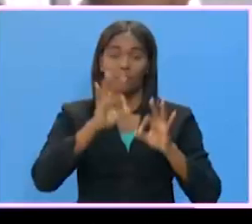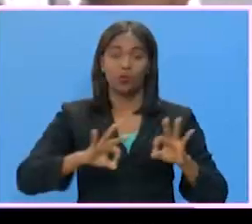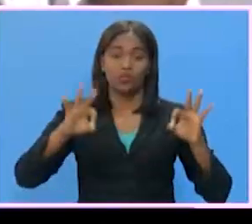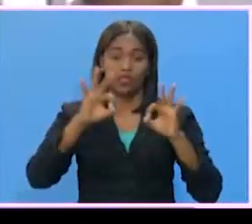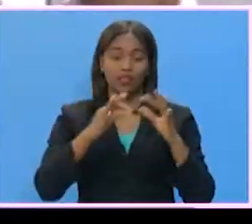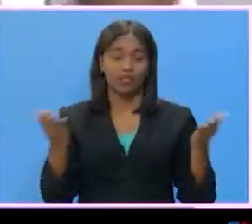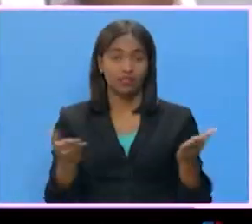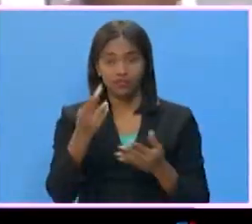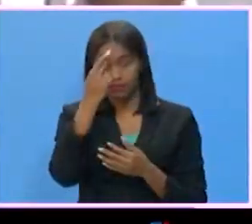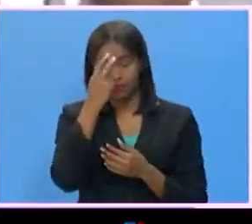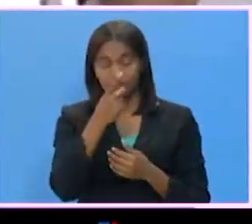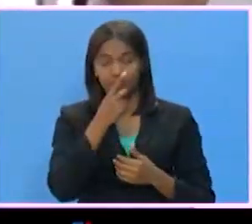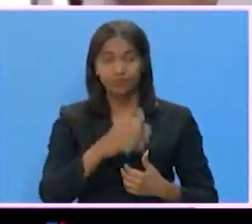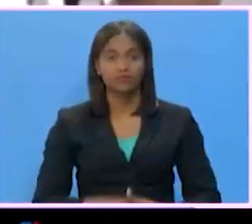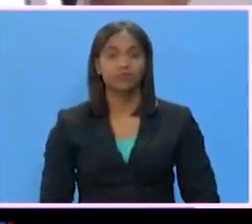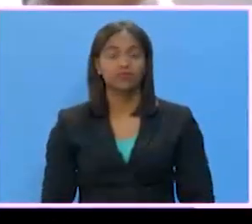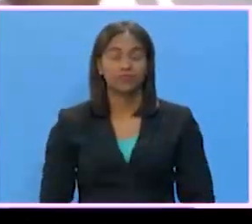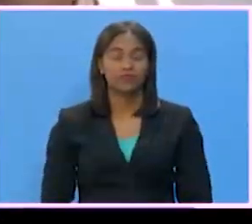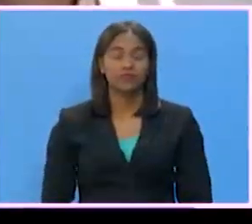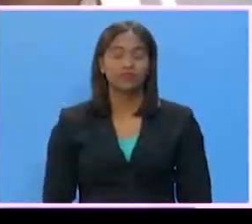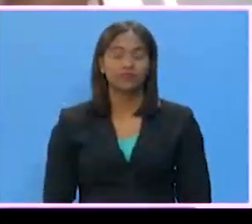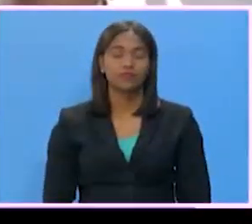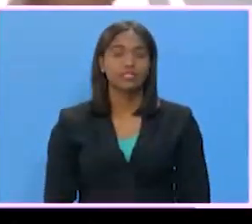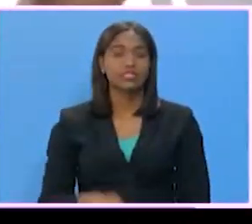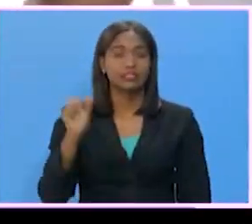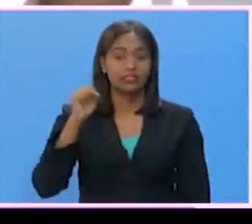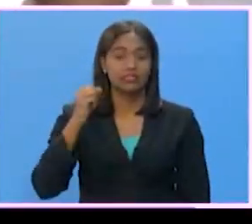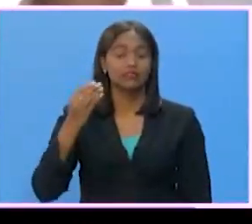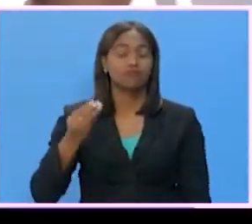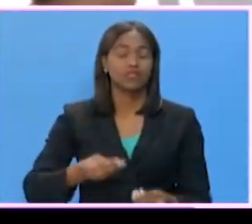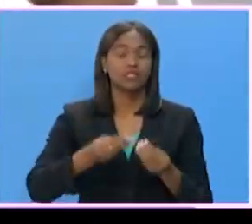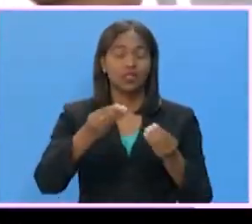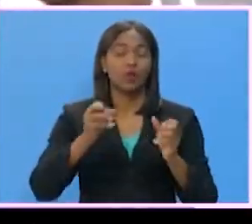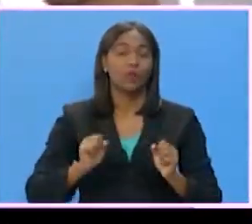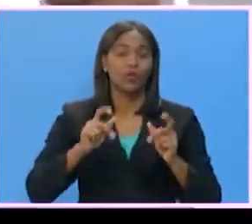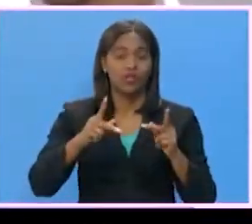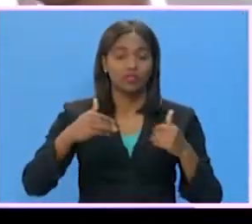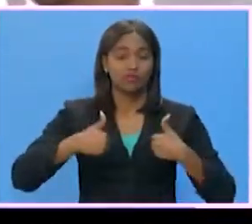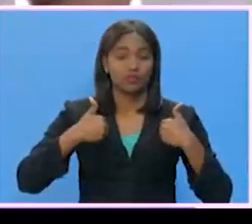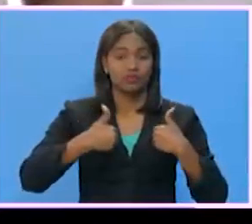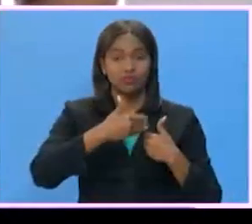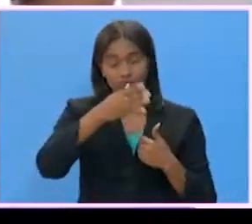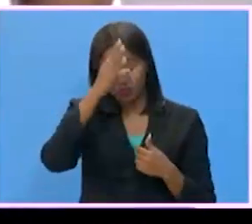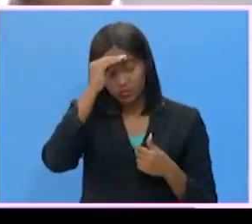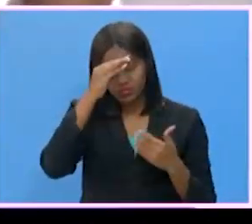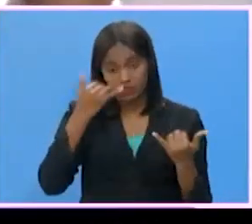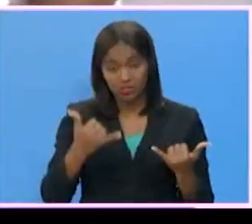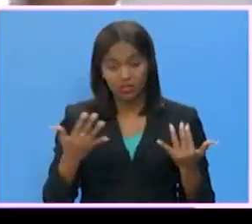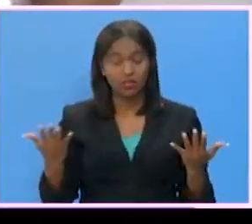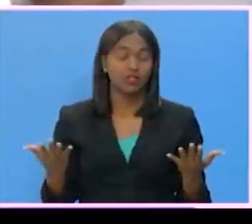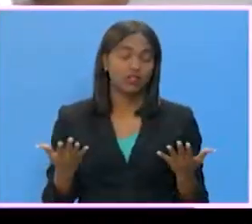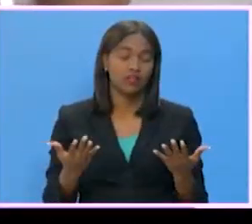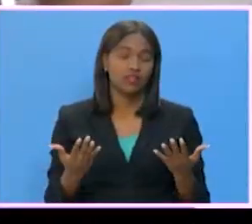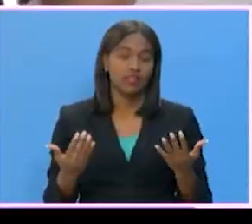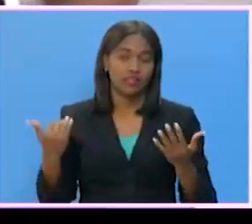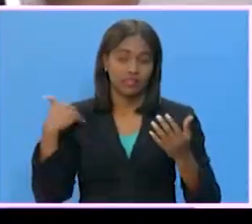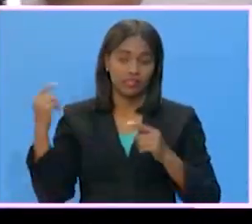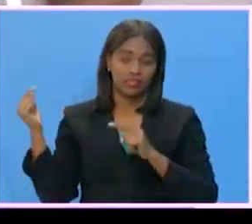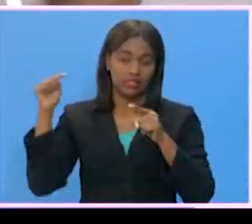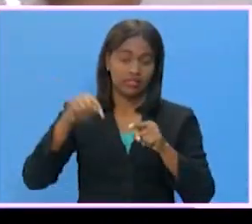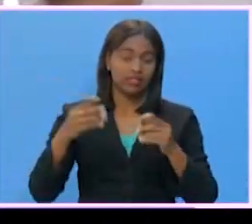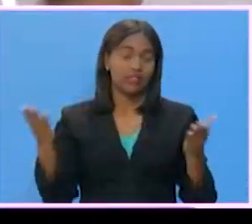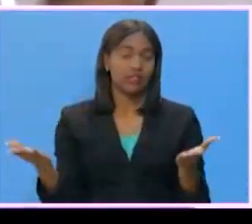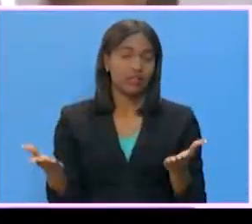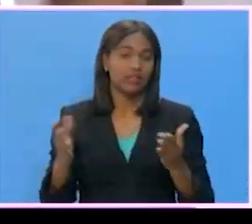baloncesto en el país, Papalo. Bueno, sí, dándole la oportunidad a estos muchachos jóvenes ahora de que ingresan ahora a la liga y